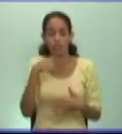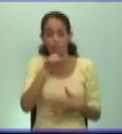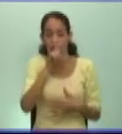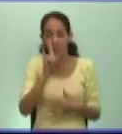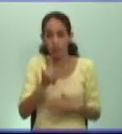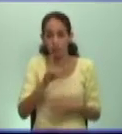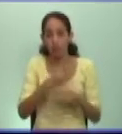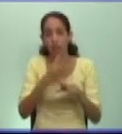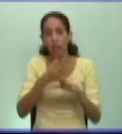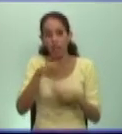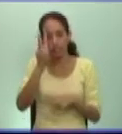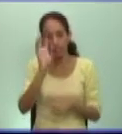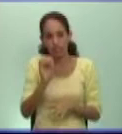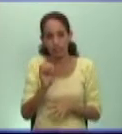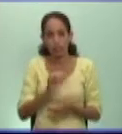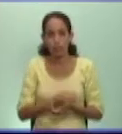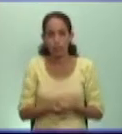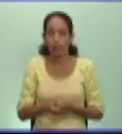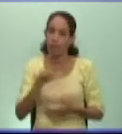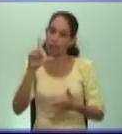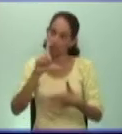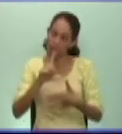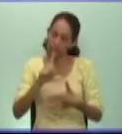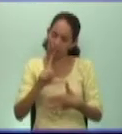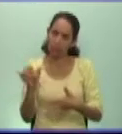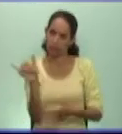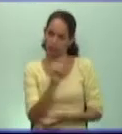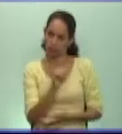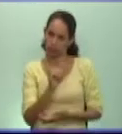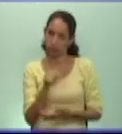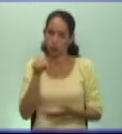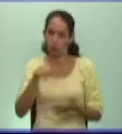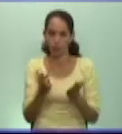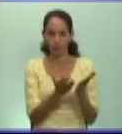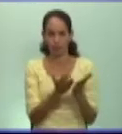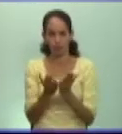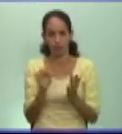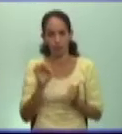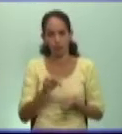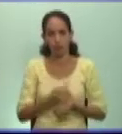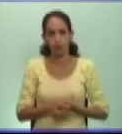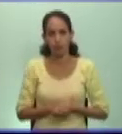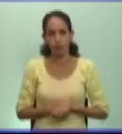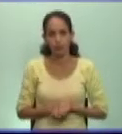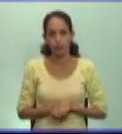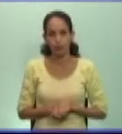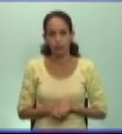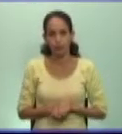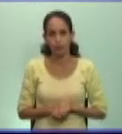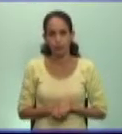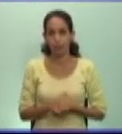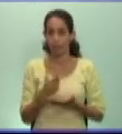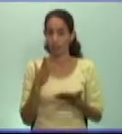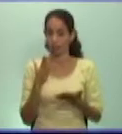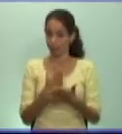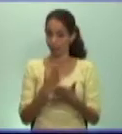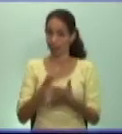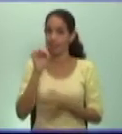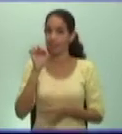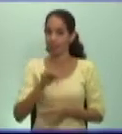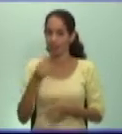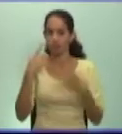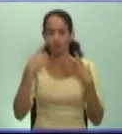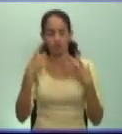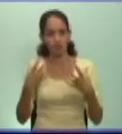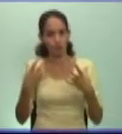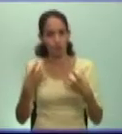América en esos mismos siglos. Y bueno, veríamos las 2 otras temáticas de forma general. Creo que la clase de hoy reviste esa importancia porque nos